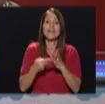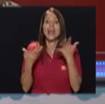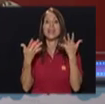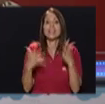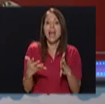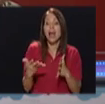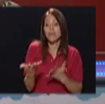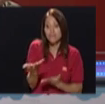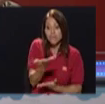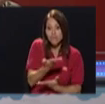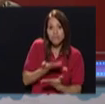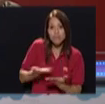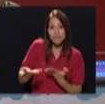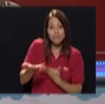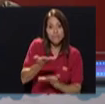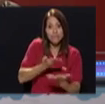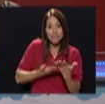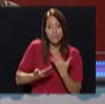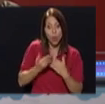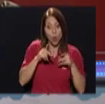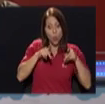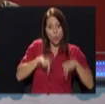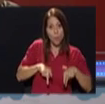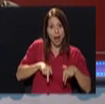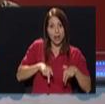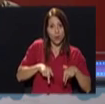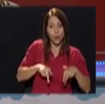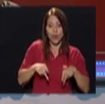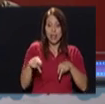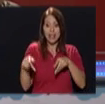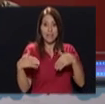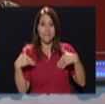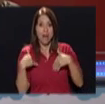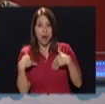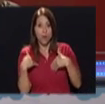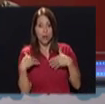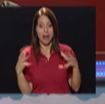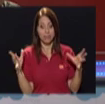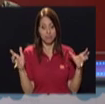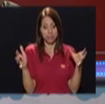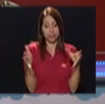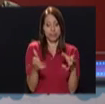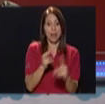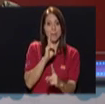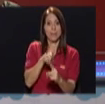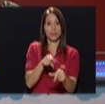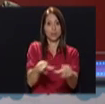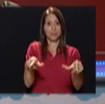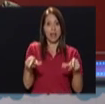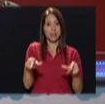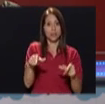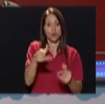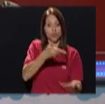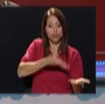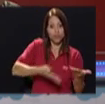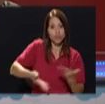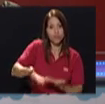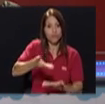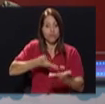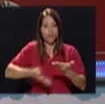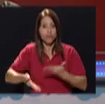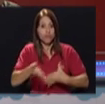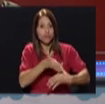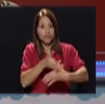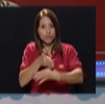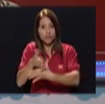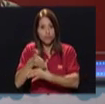estamos interactuando ahora y estamos conviviendo los dos, humanos con fauna silvestre en el mismo espacio. Siempre ha pasado, solo que